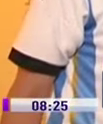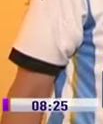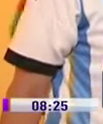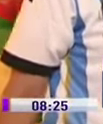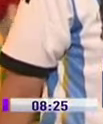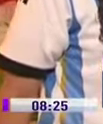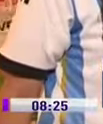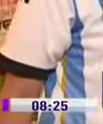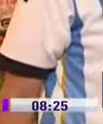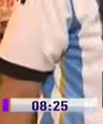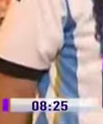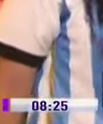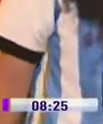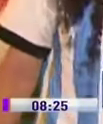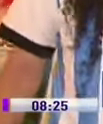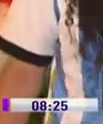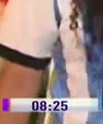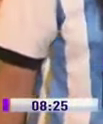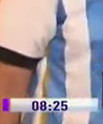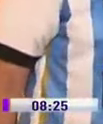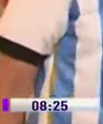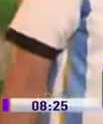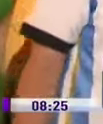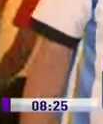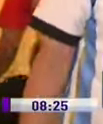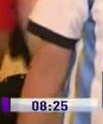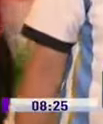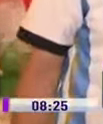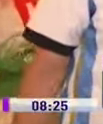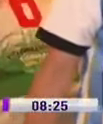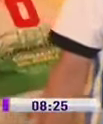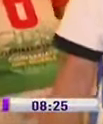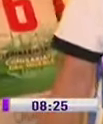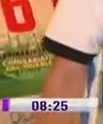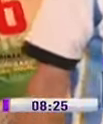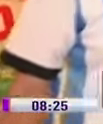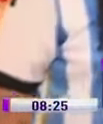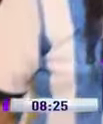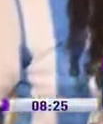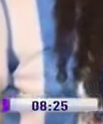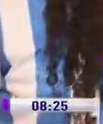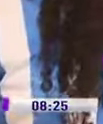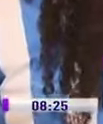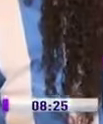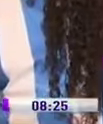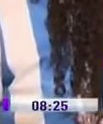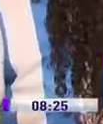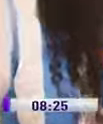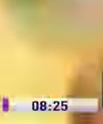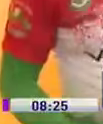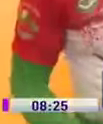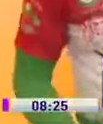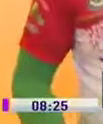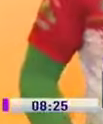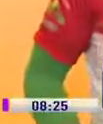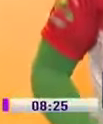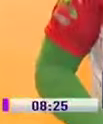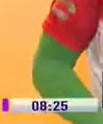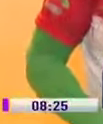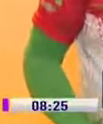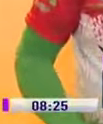¿Paraguas? No hace frío, pero... ¿El paraguas salí yo con el periódico? Si quieres Muchurruna con el ponchito, ¿no? Toro Sandy, ¿cómo estamos,